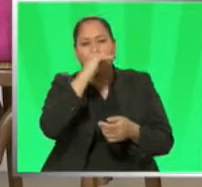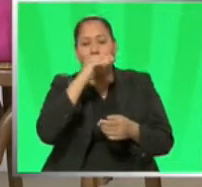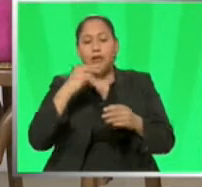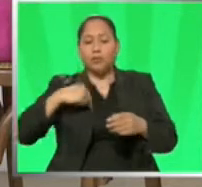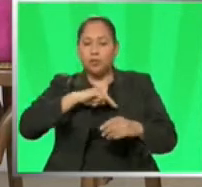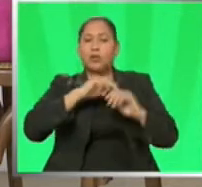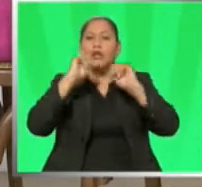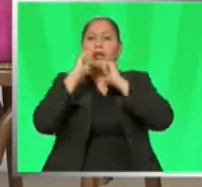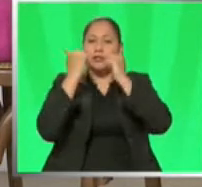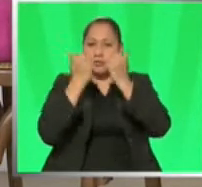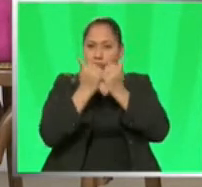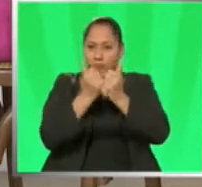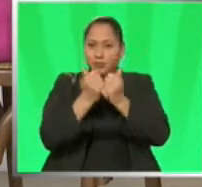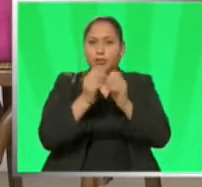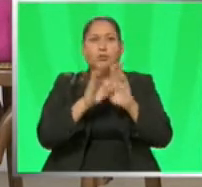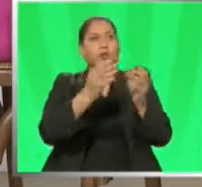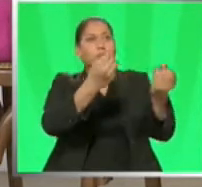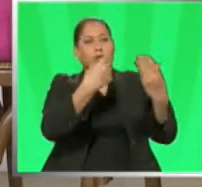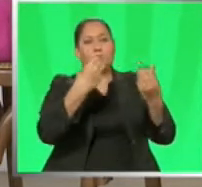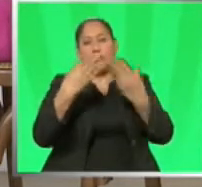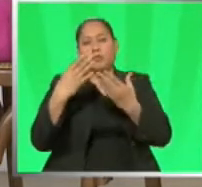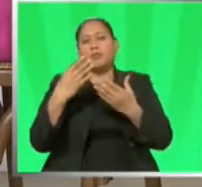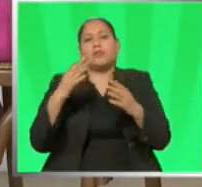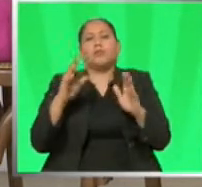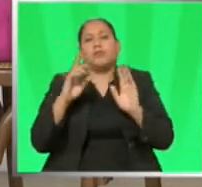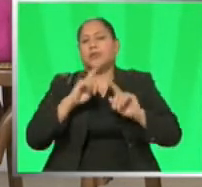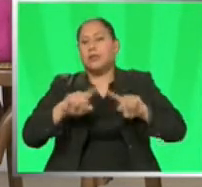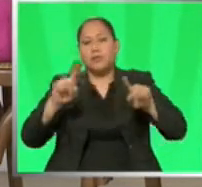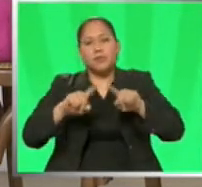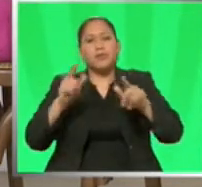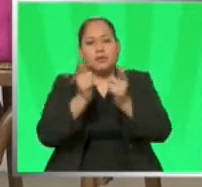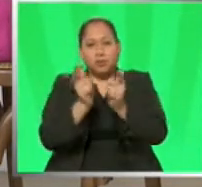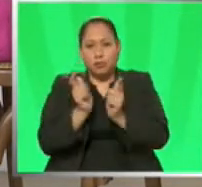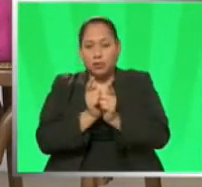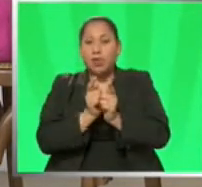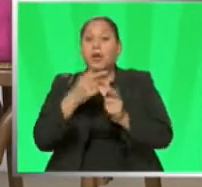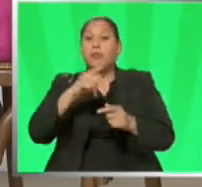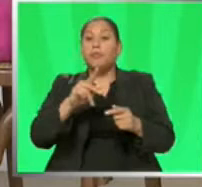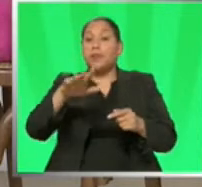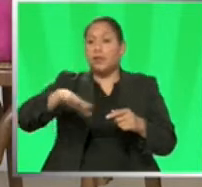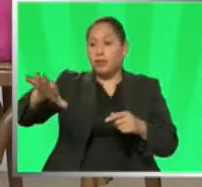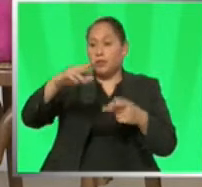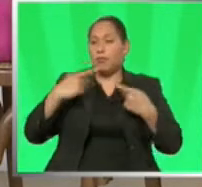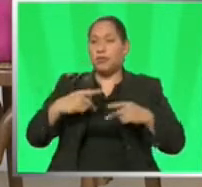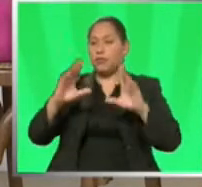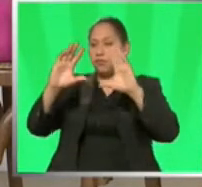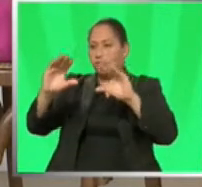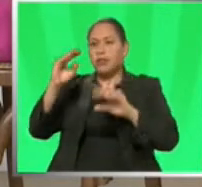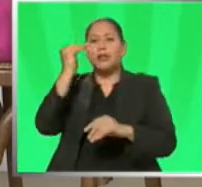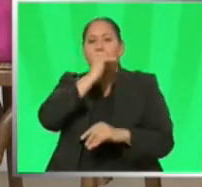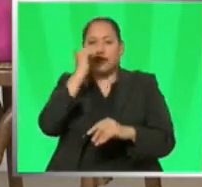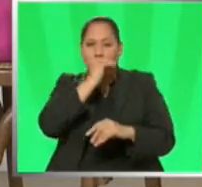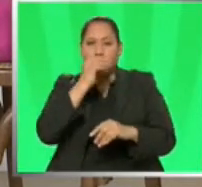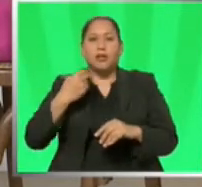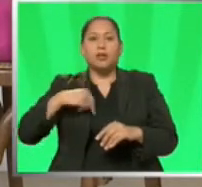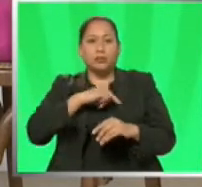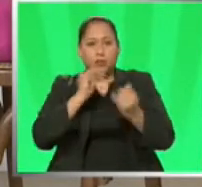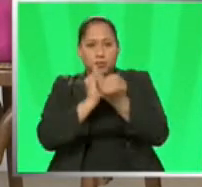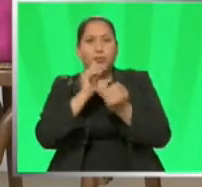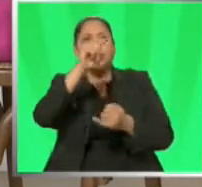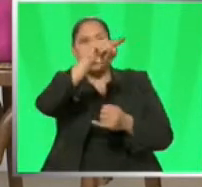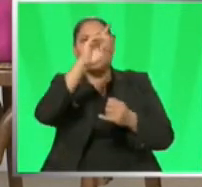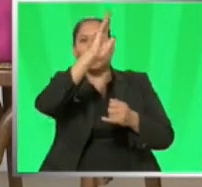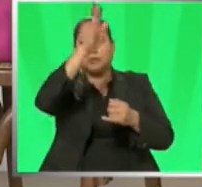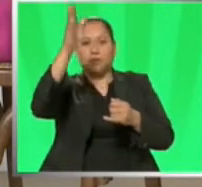fundación, como fundación recibimos donativos de diferentes sectores, pero para la población al final del día no tiene costo. Estamos también en